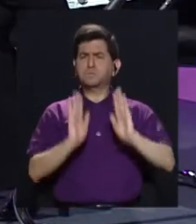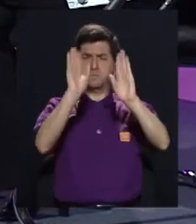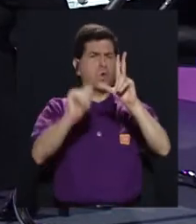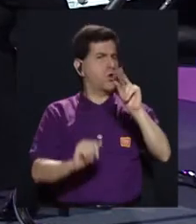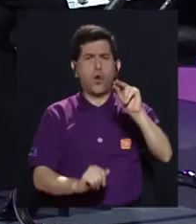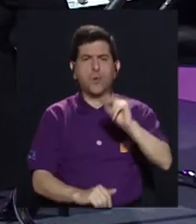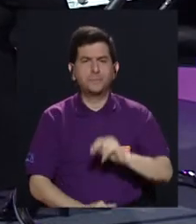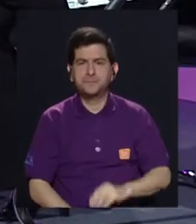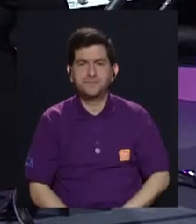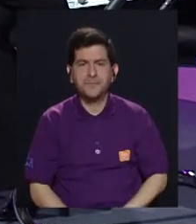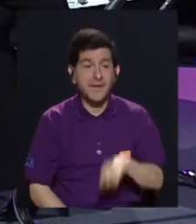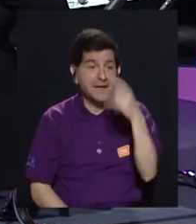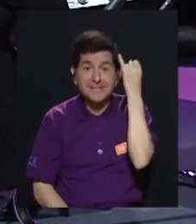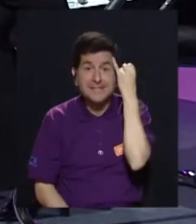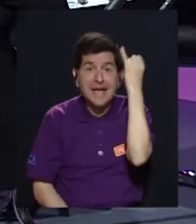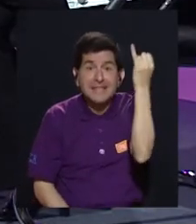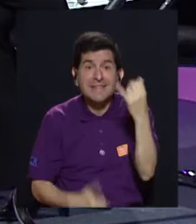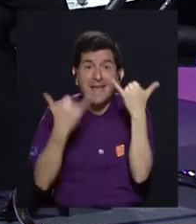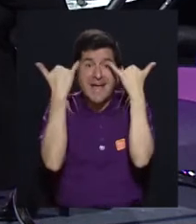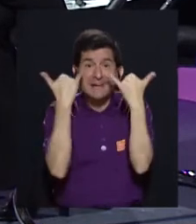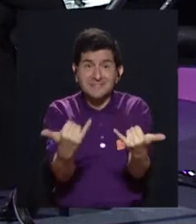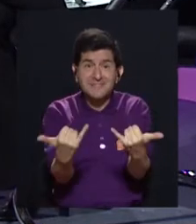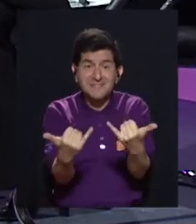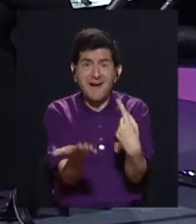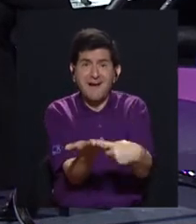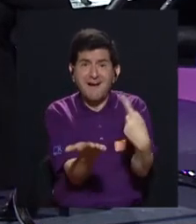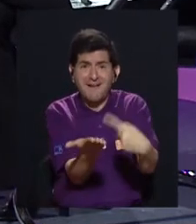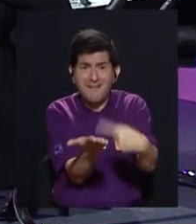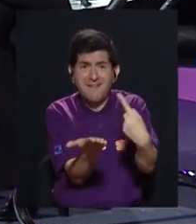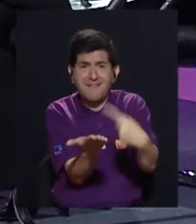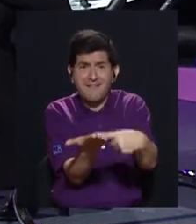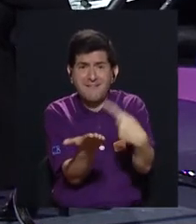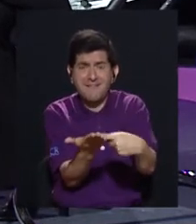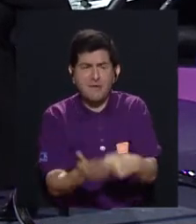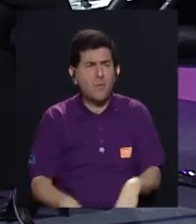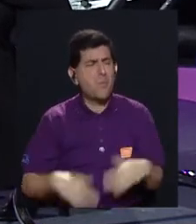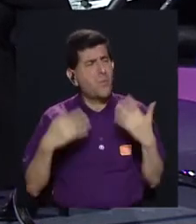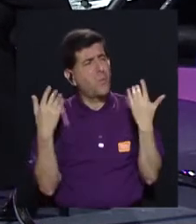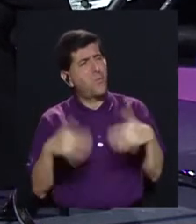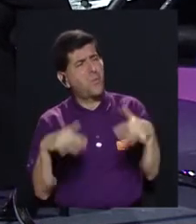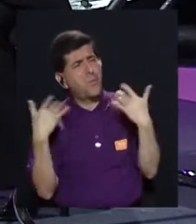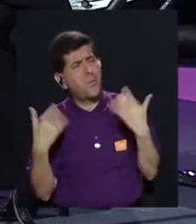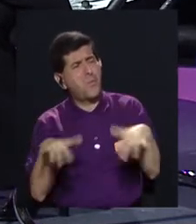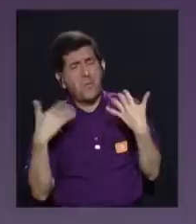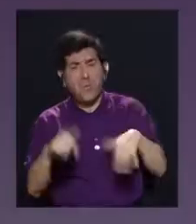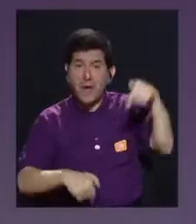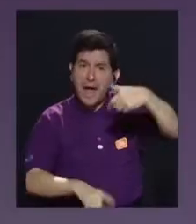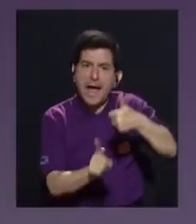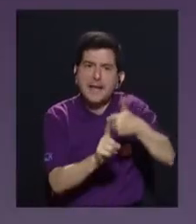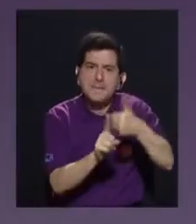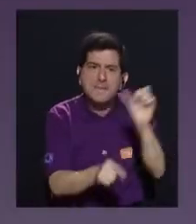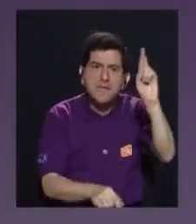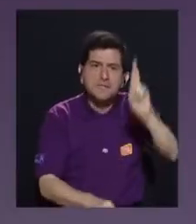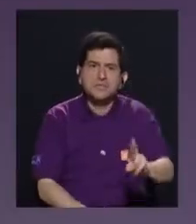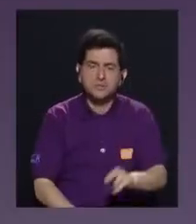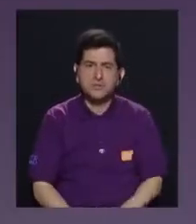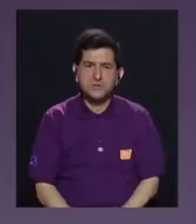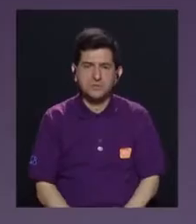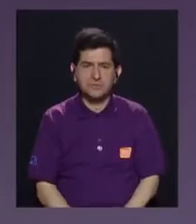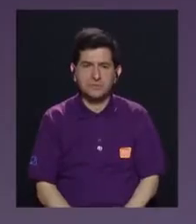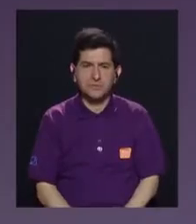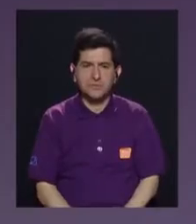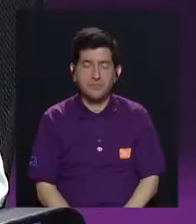genial esas ideas ya han sido debatidas e híper debatidas aquí mismo en costas